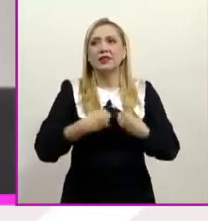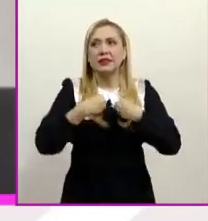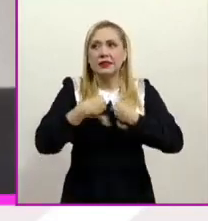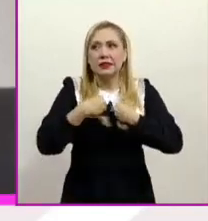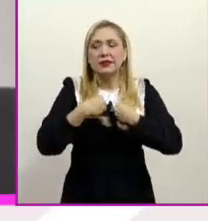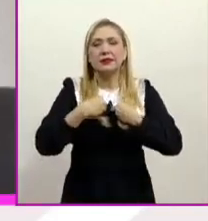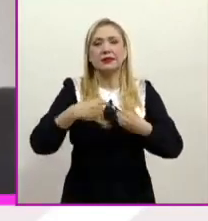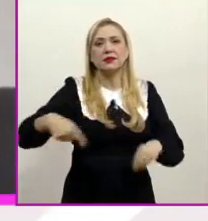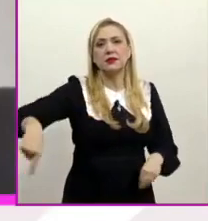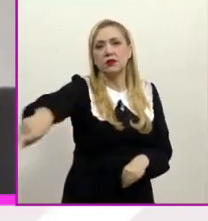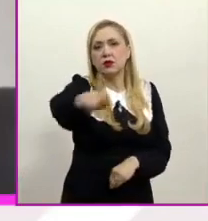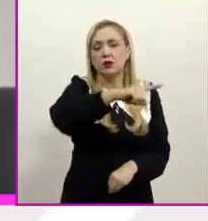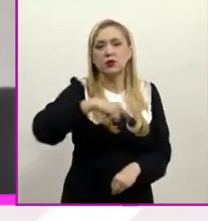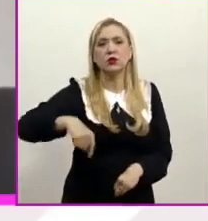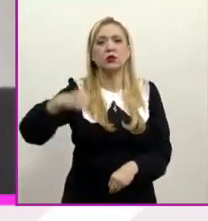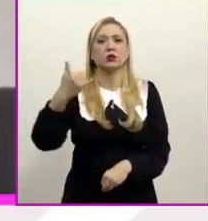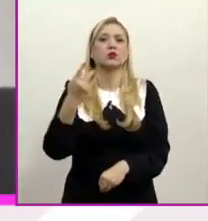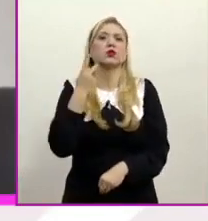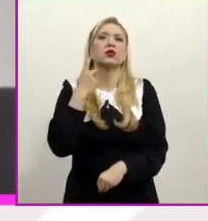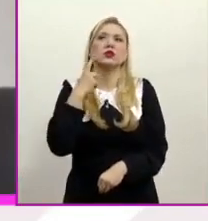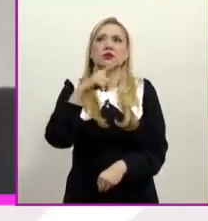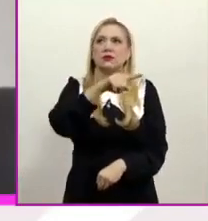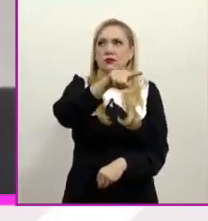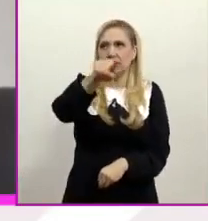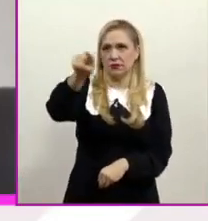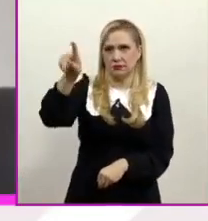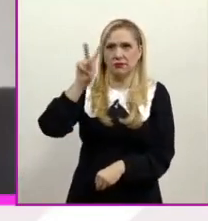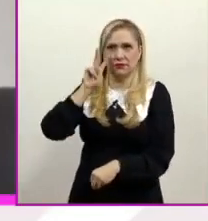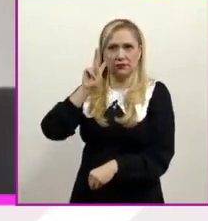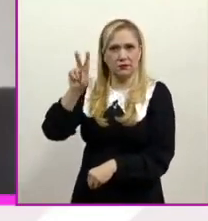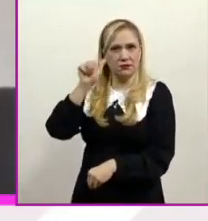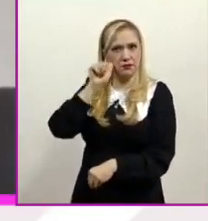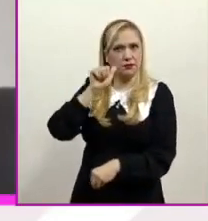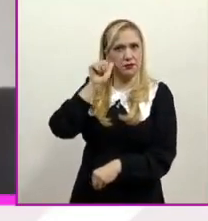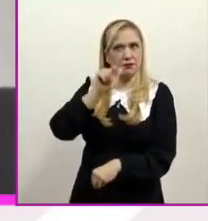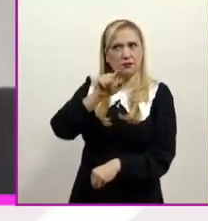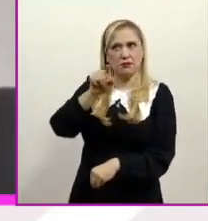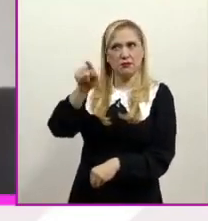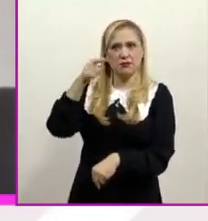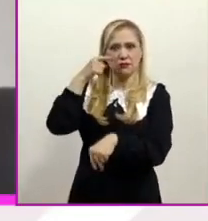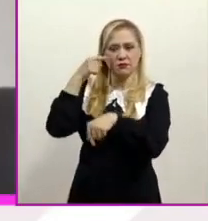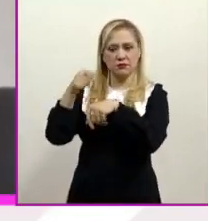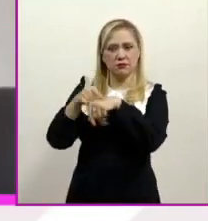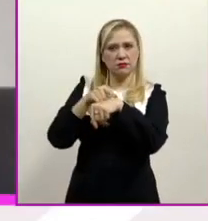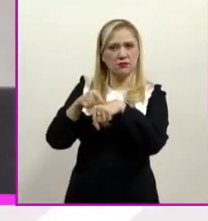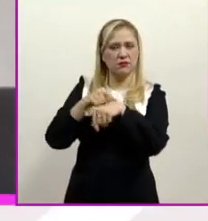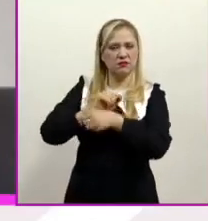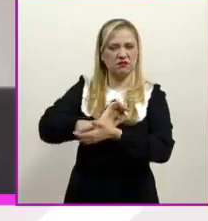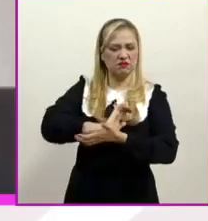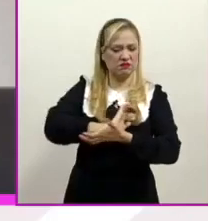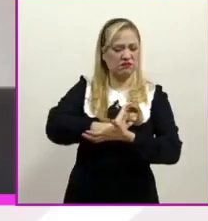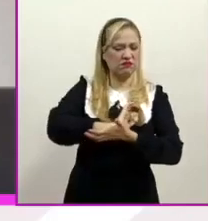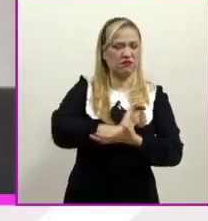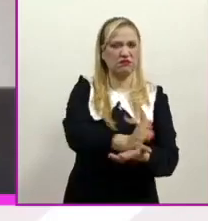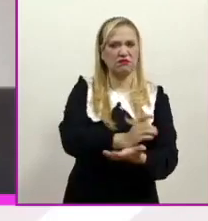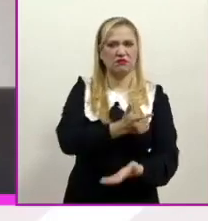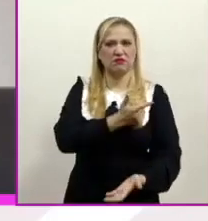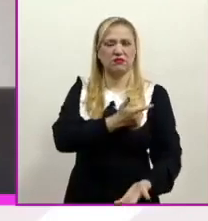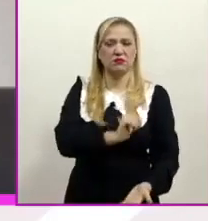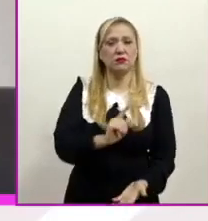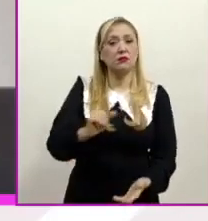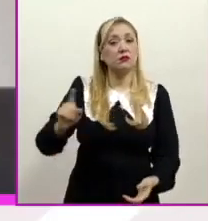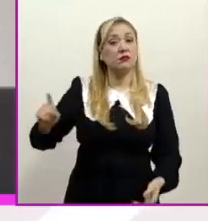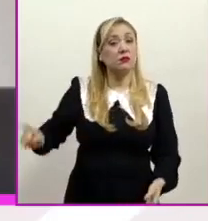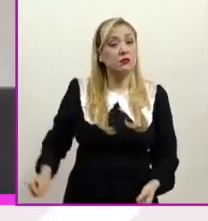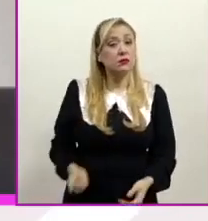íntima, social y política de las personas, ¿no? Cómo este racismo se ha reproducido y se ha perpetuado